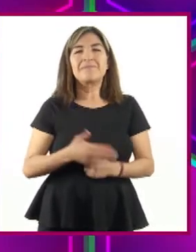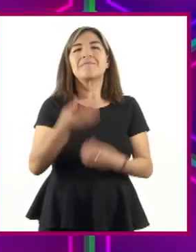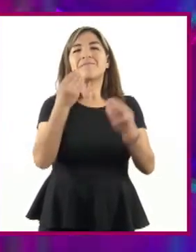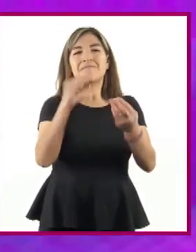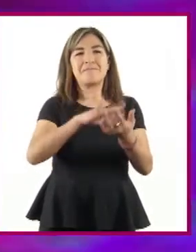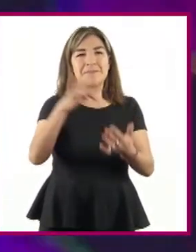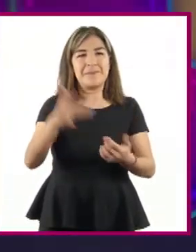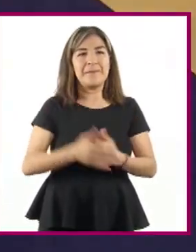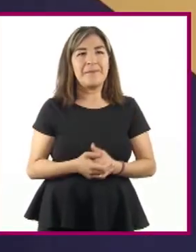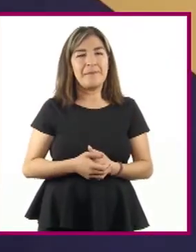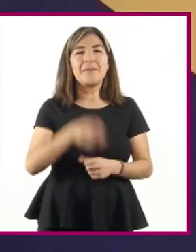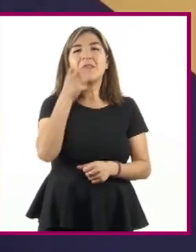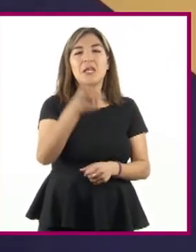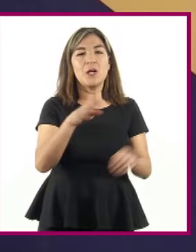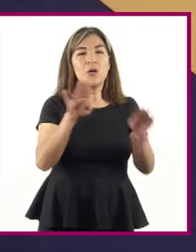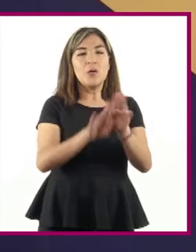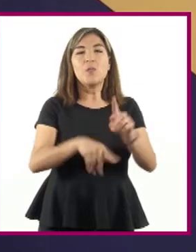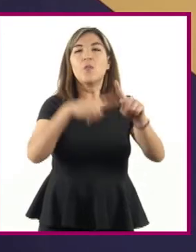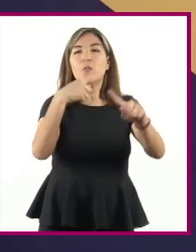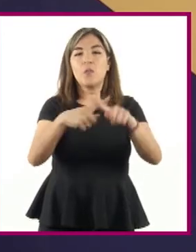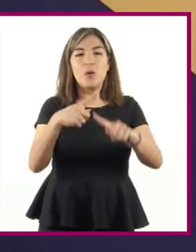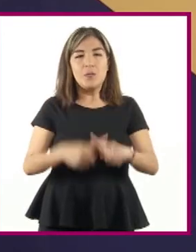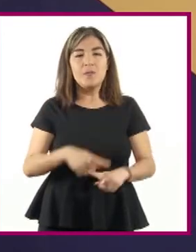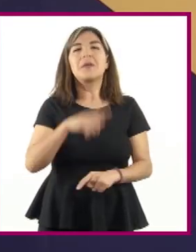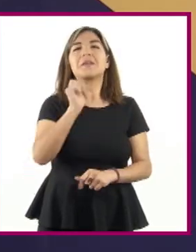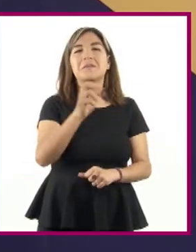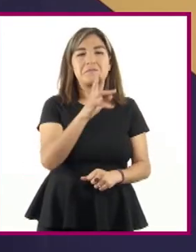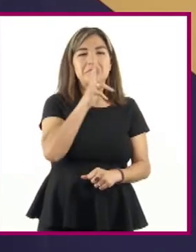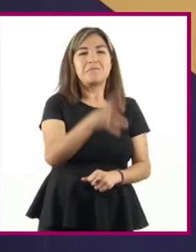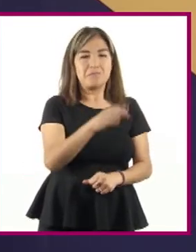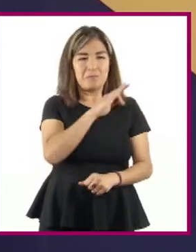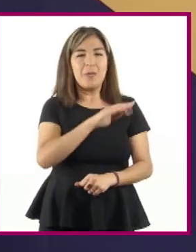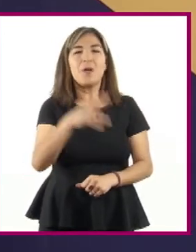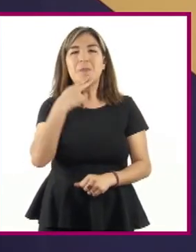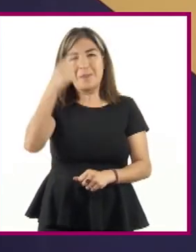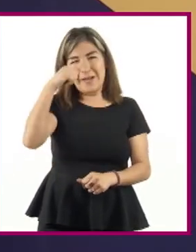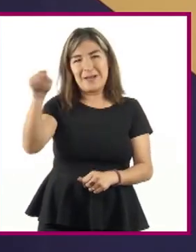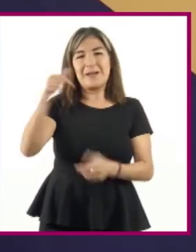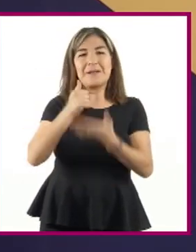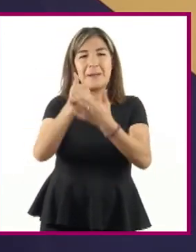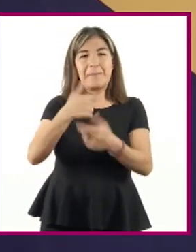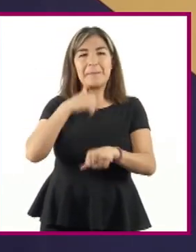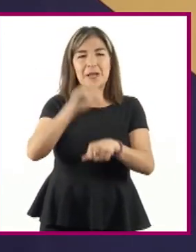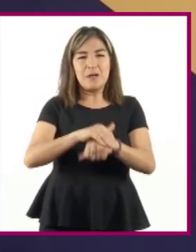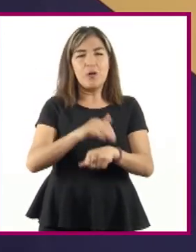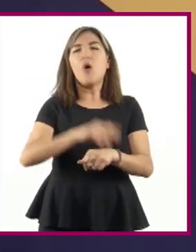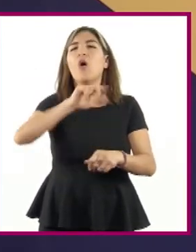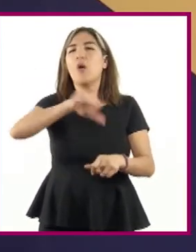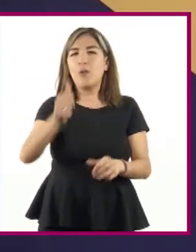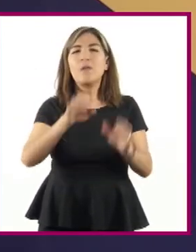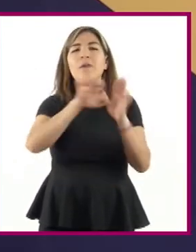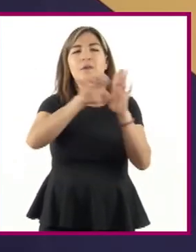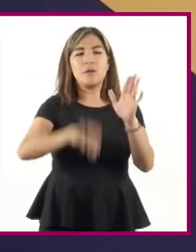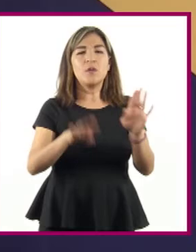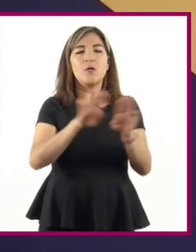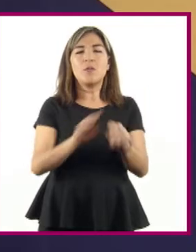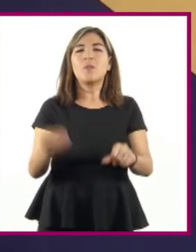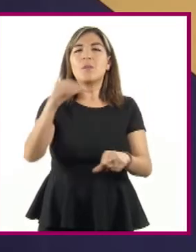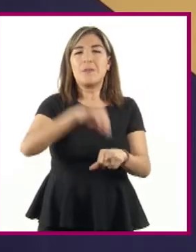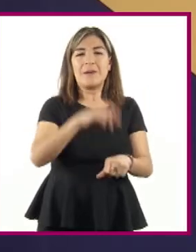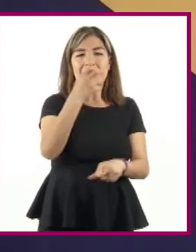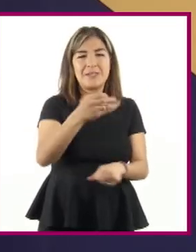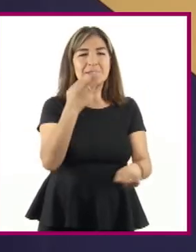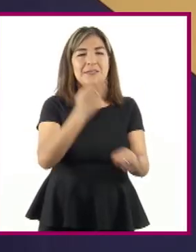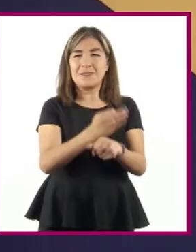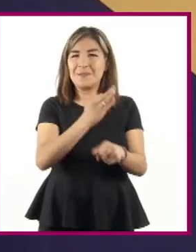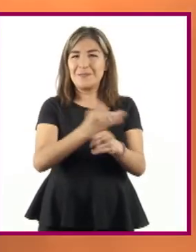Abel. Sin duda la multiplicación de fracciones resultó muy útil para ayudar a mi amiga. ¿Por qué no nos muestra otro ejemplo de aplicación de este